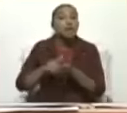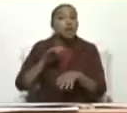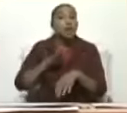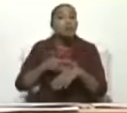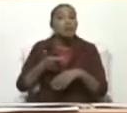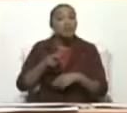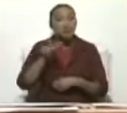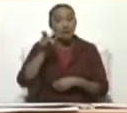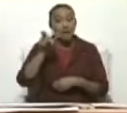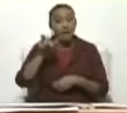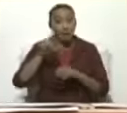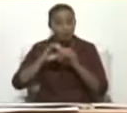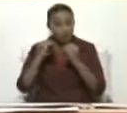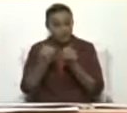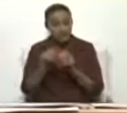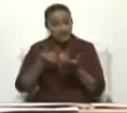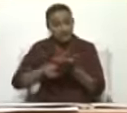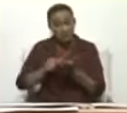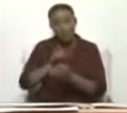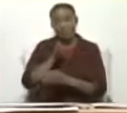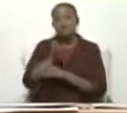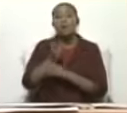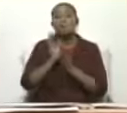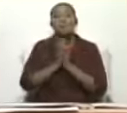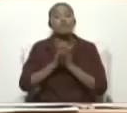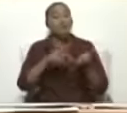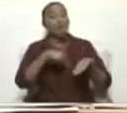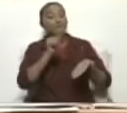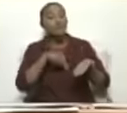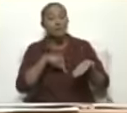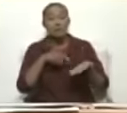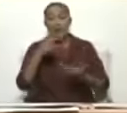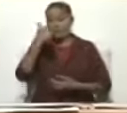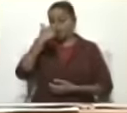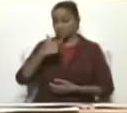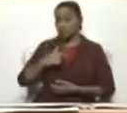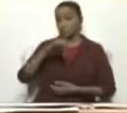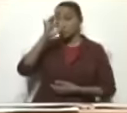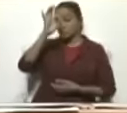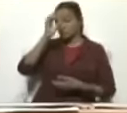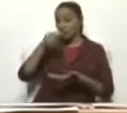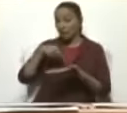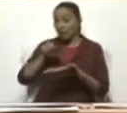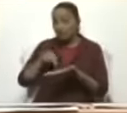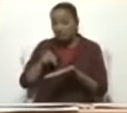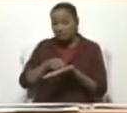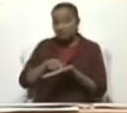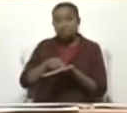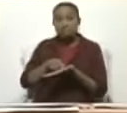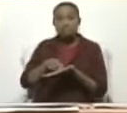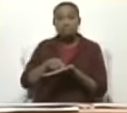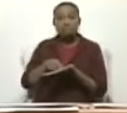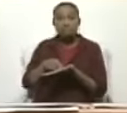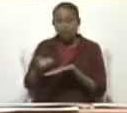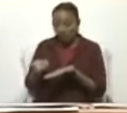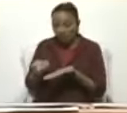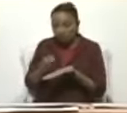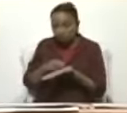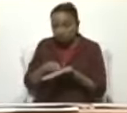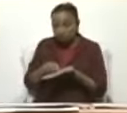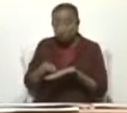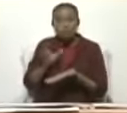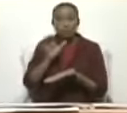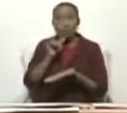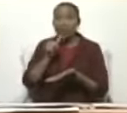¿verdad? Y si usted no sabía firmar, porque no sabía escribir, no podía tener cédula, y si no podía tener cédula,